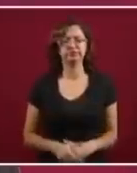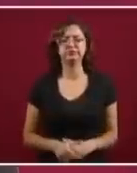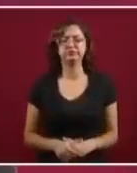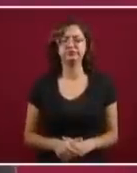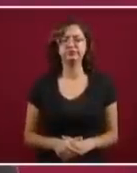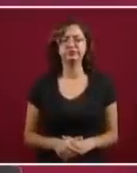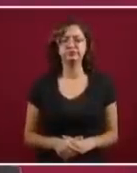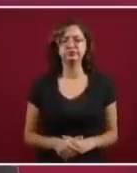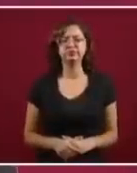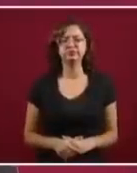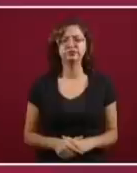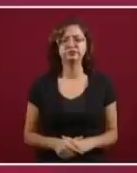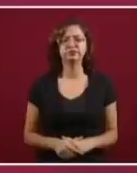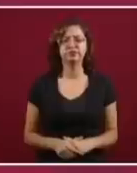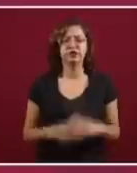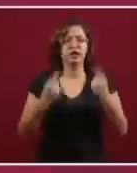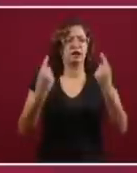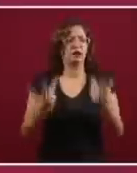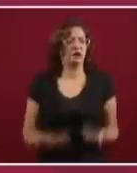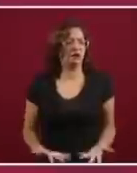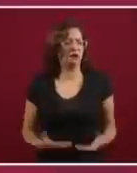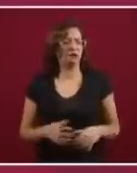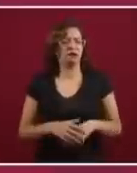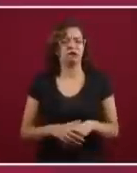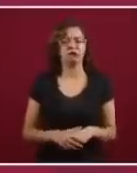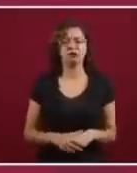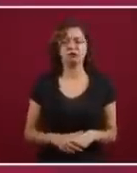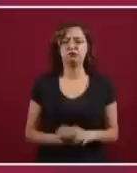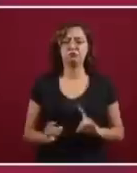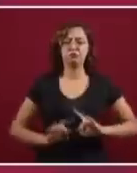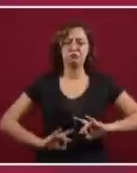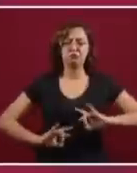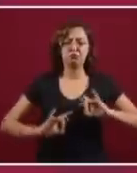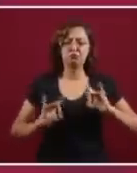qué hacer antes